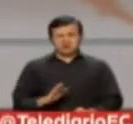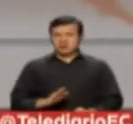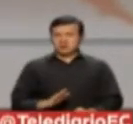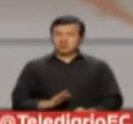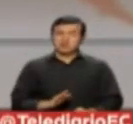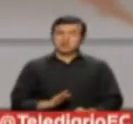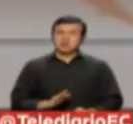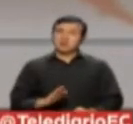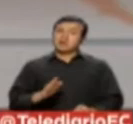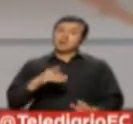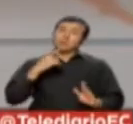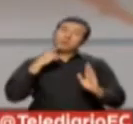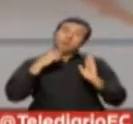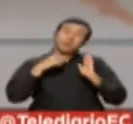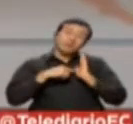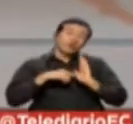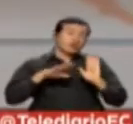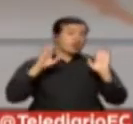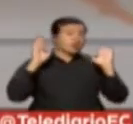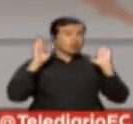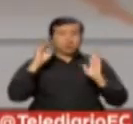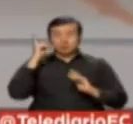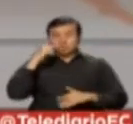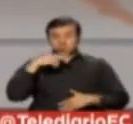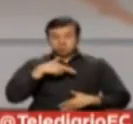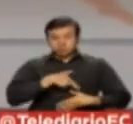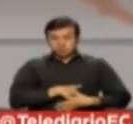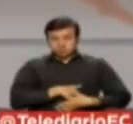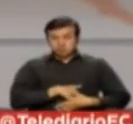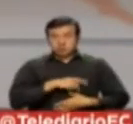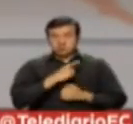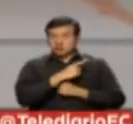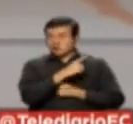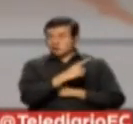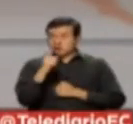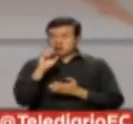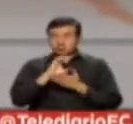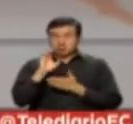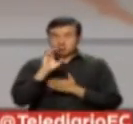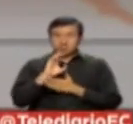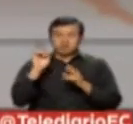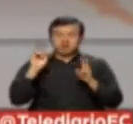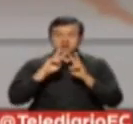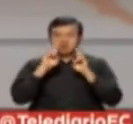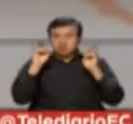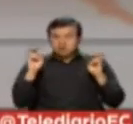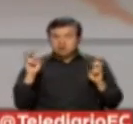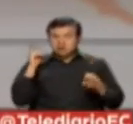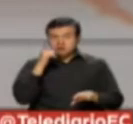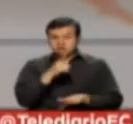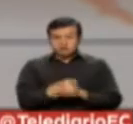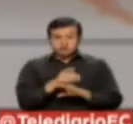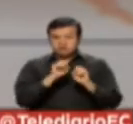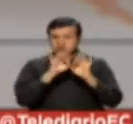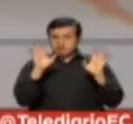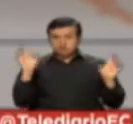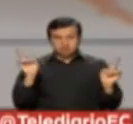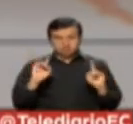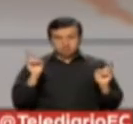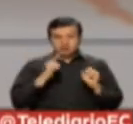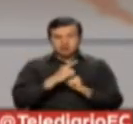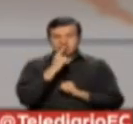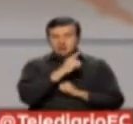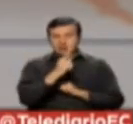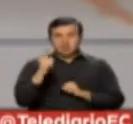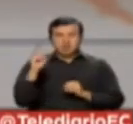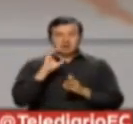y en caso y en caso de haberlos por supuesto cada unidad es un tema de cada unidad educativa no no es un tema de una disposición general cada unidad